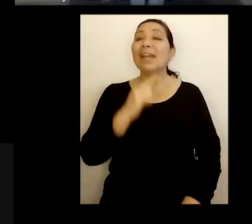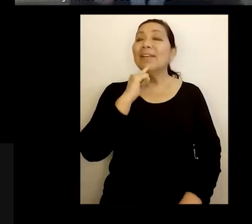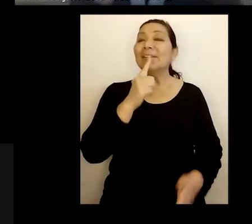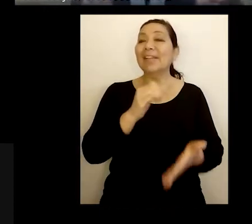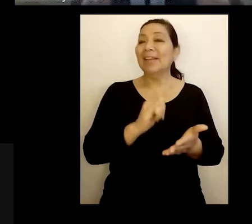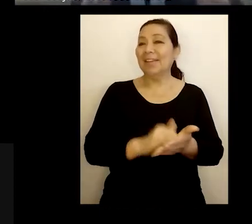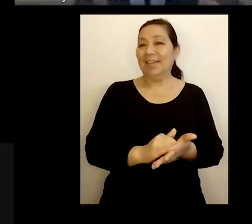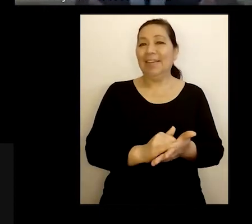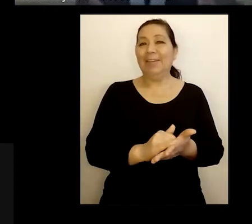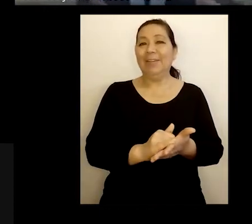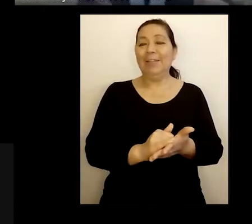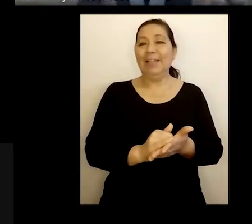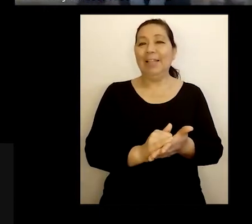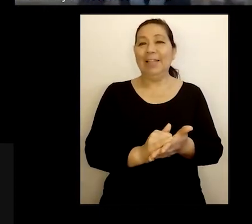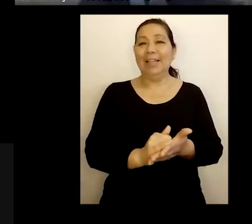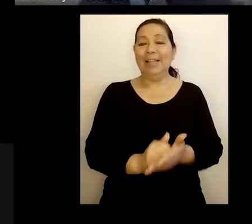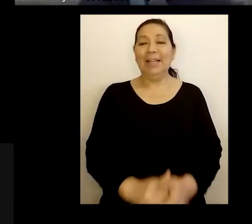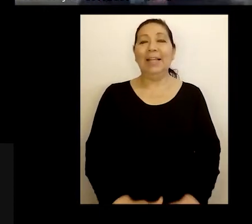que